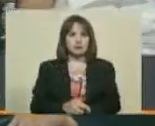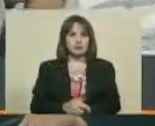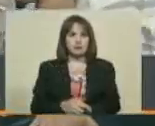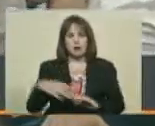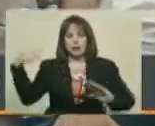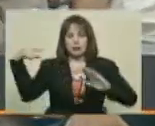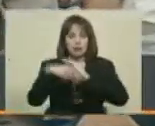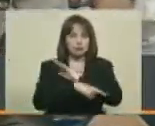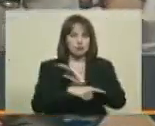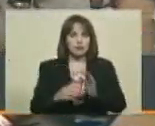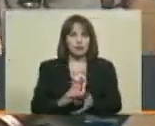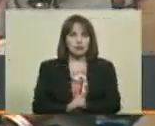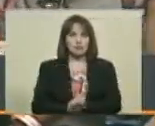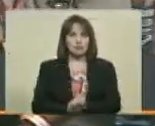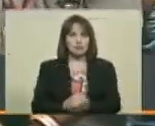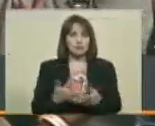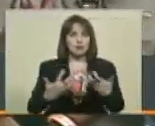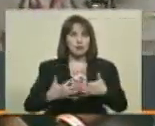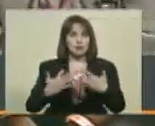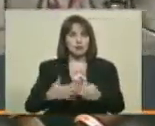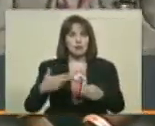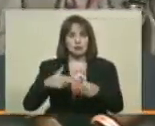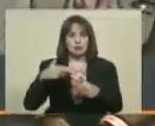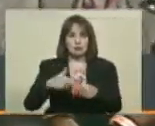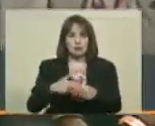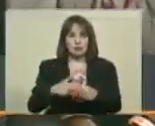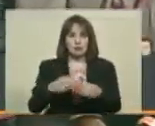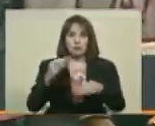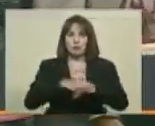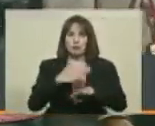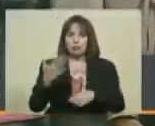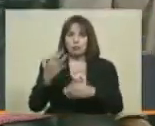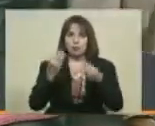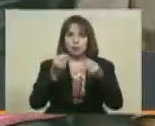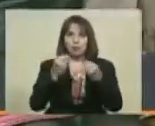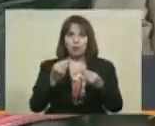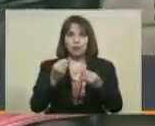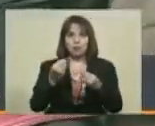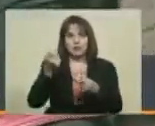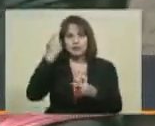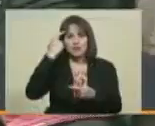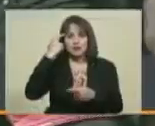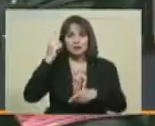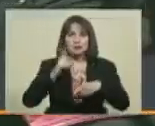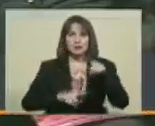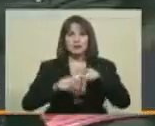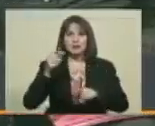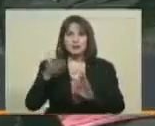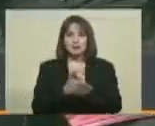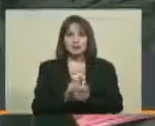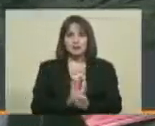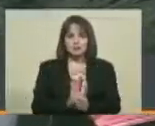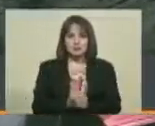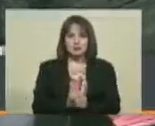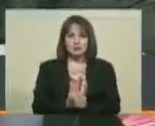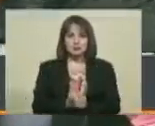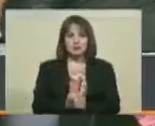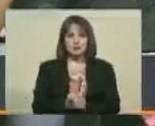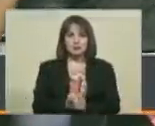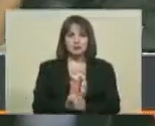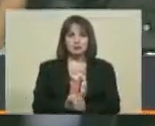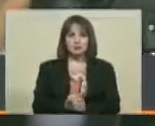profunda de la industria petrolera. Así que, presidente, sepa y le puedo transmitir con franqueza y con